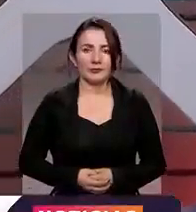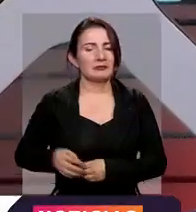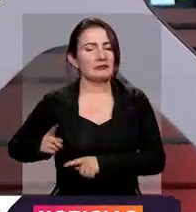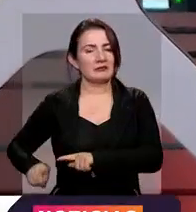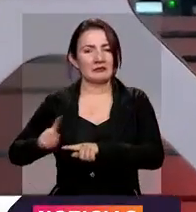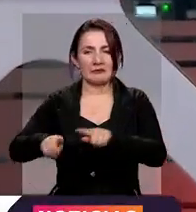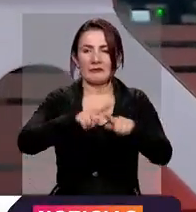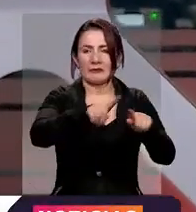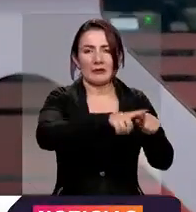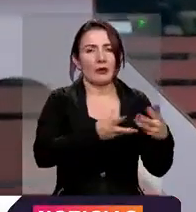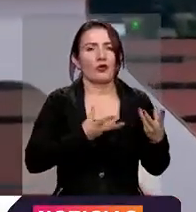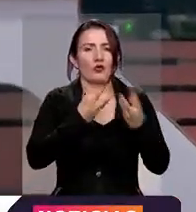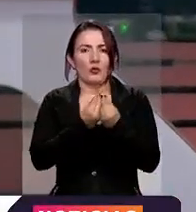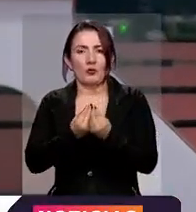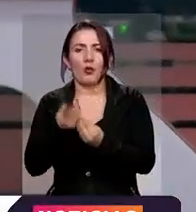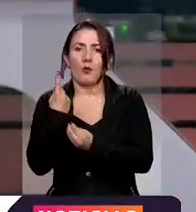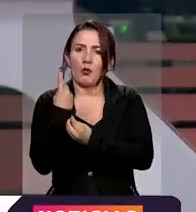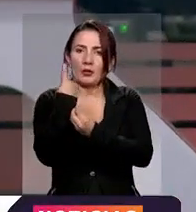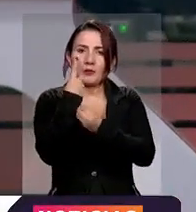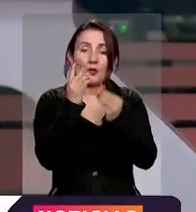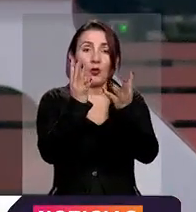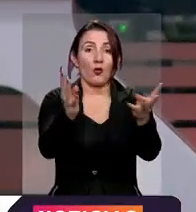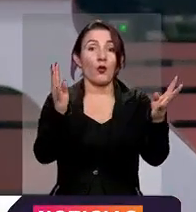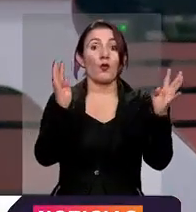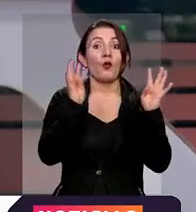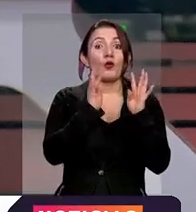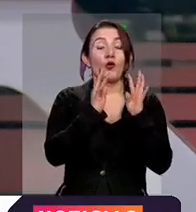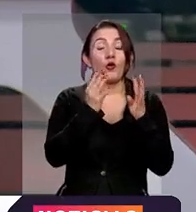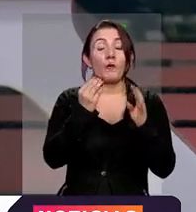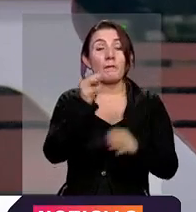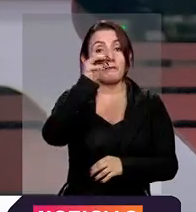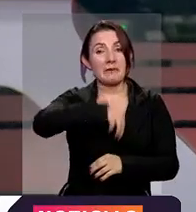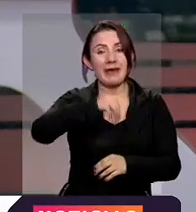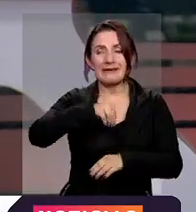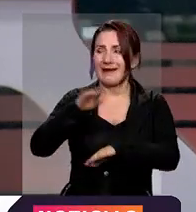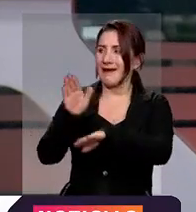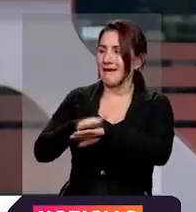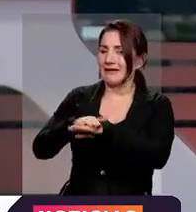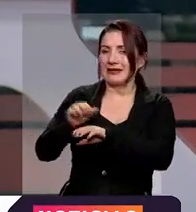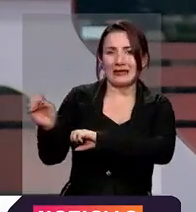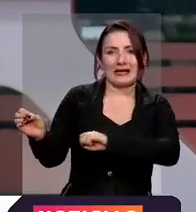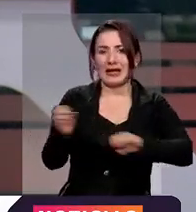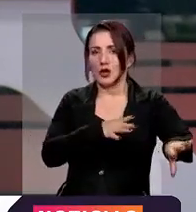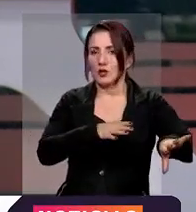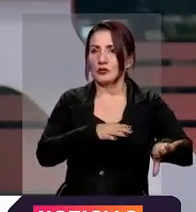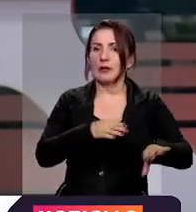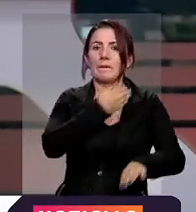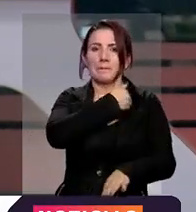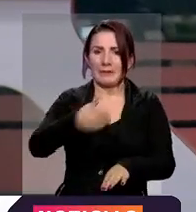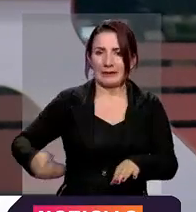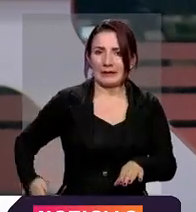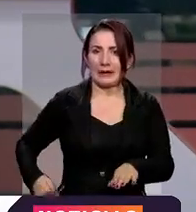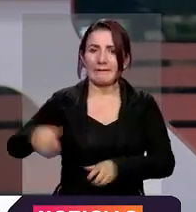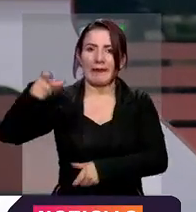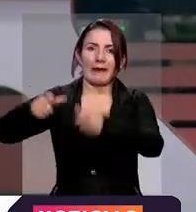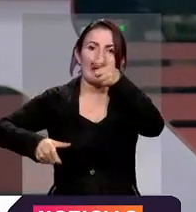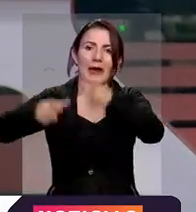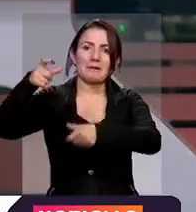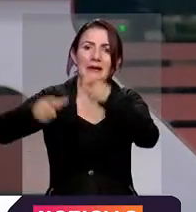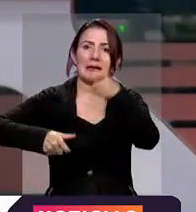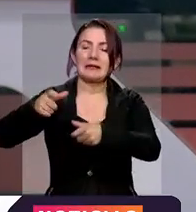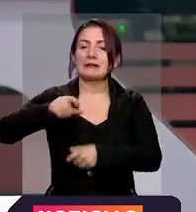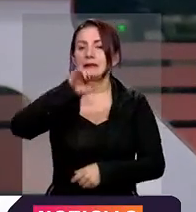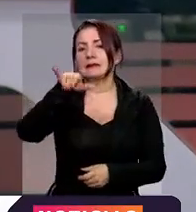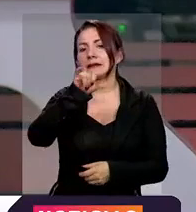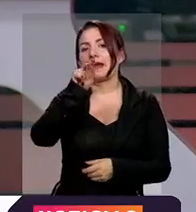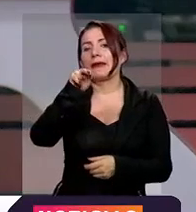Distintas colectividades políticas del Congreso amanecieron este martes pidiendo la renuncia de la presidenta de la Cámara de Representantes, Jennifer Arias Falla,